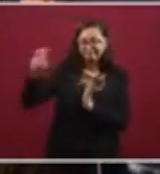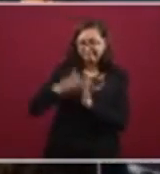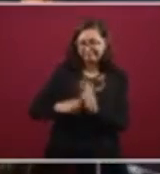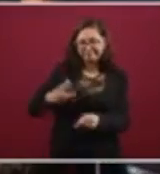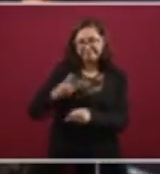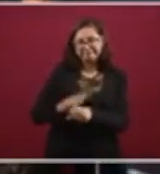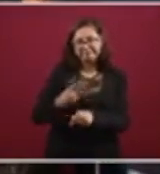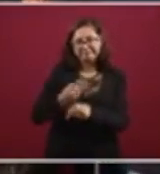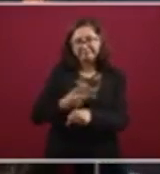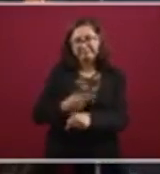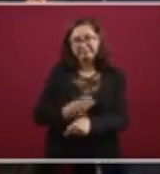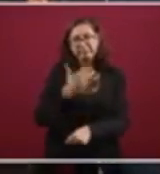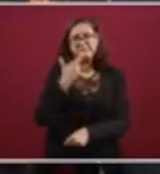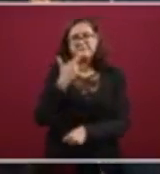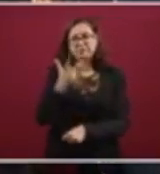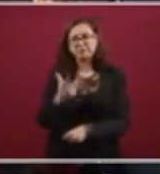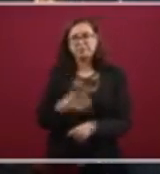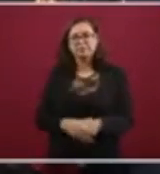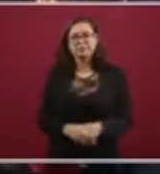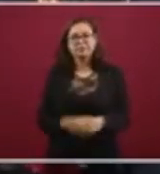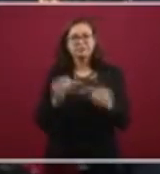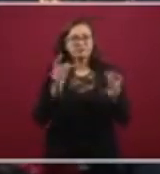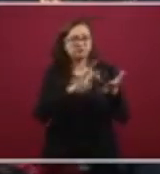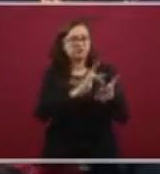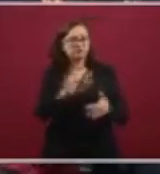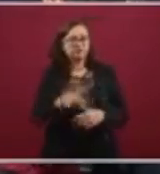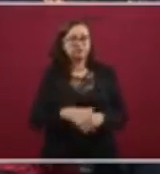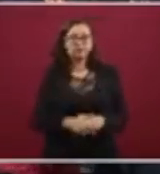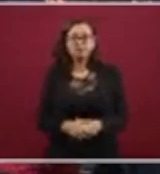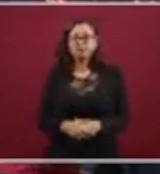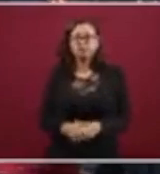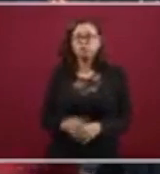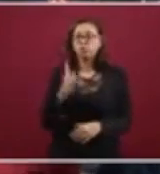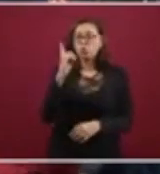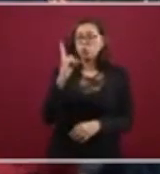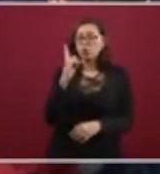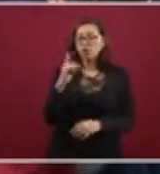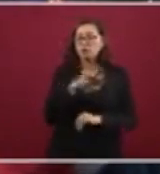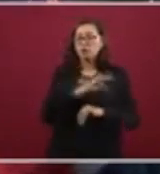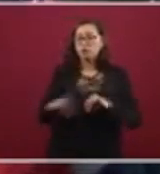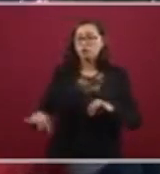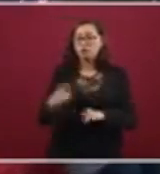podamos. Eso es lo que puedo contestar. Le agradezco mucho. Sí. Una más.